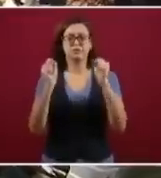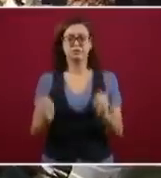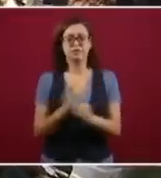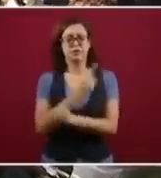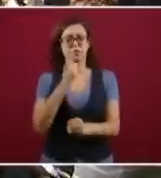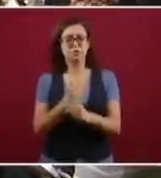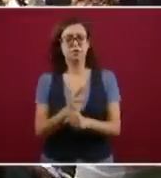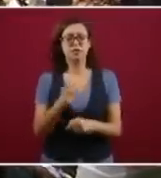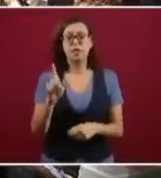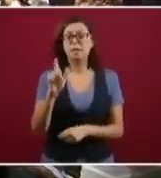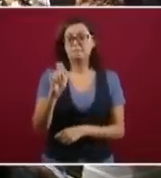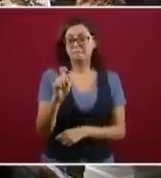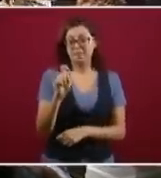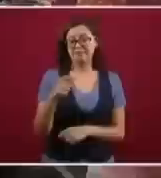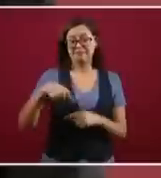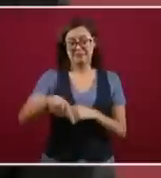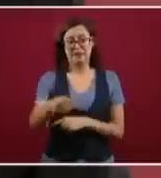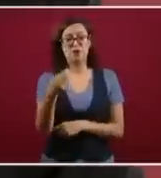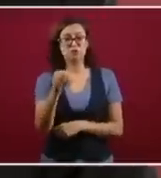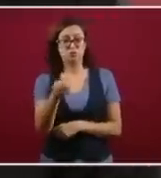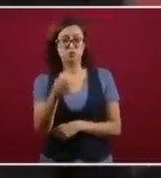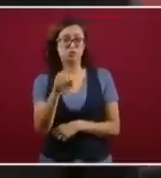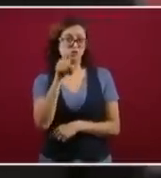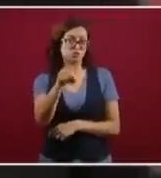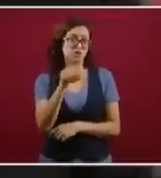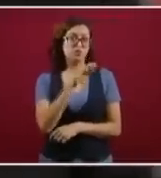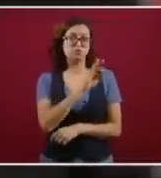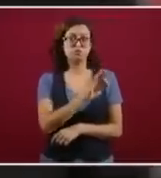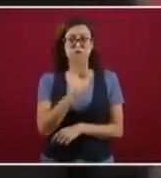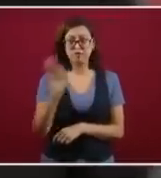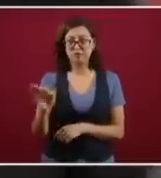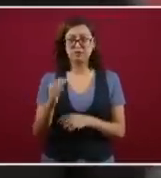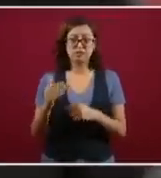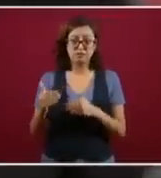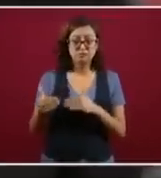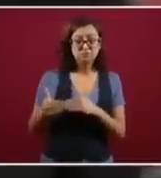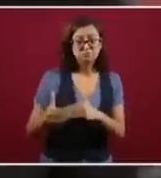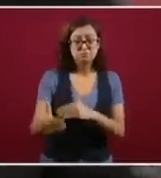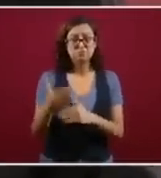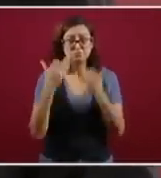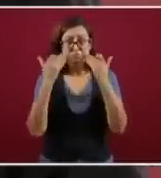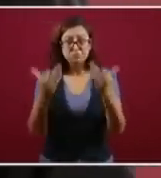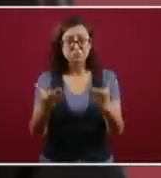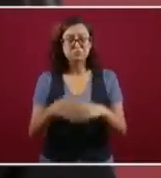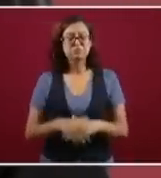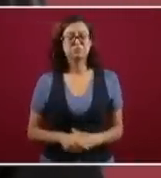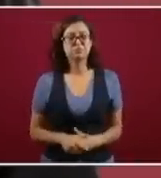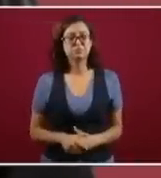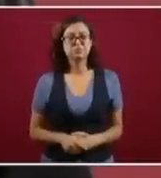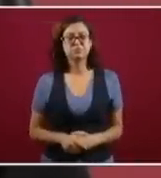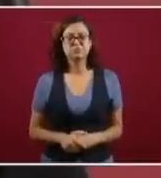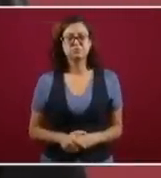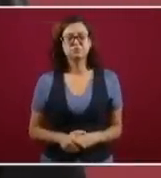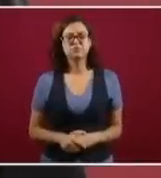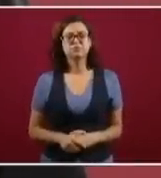empezaran a ver los resultados. Bueno, quiero agradecer a los ciudadanos,